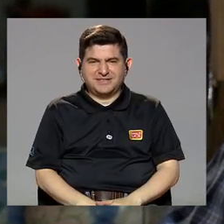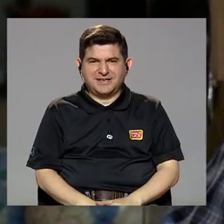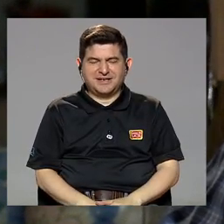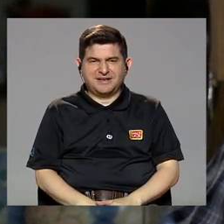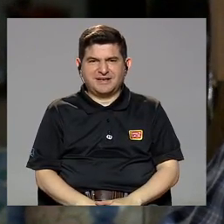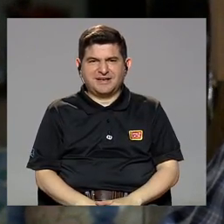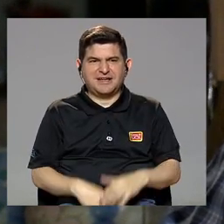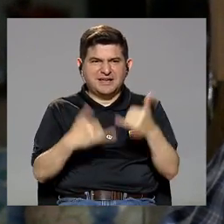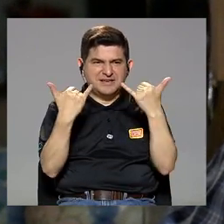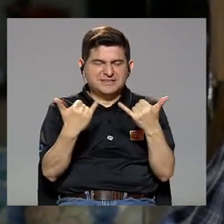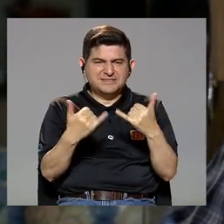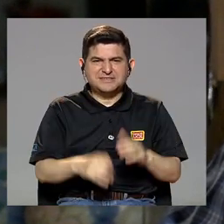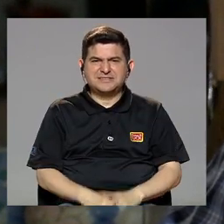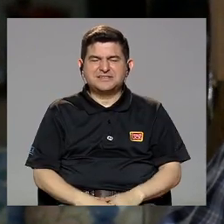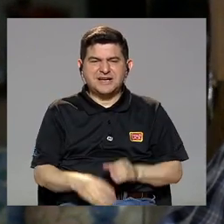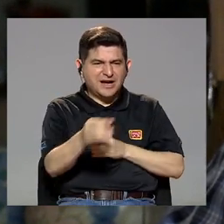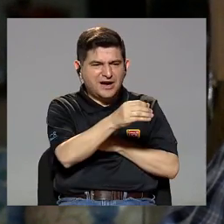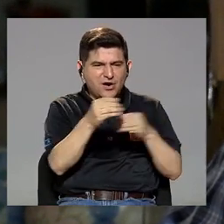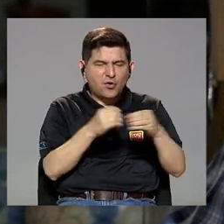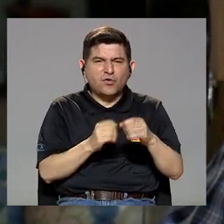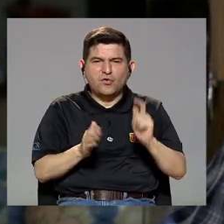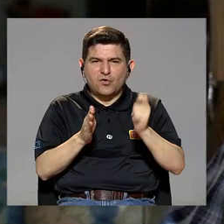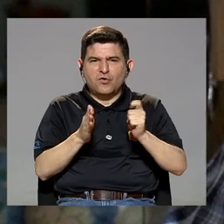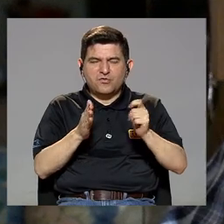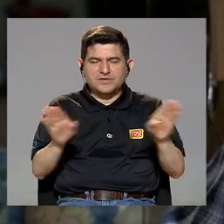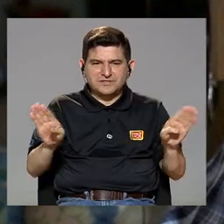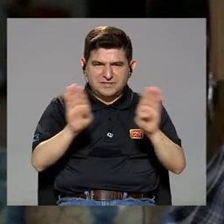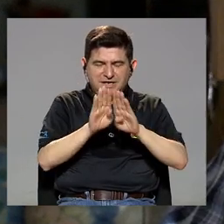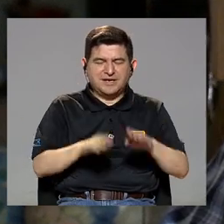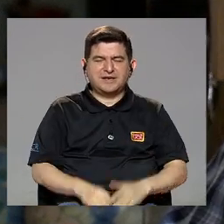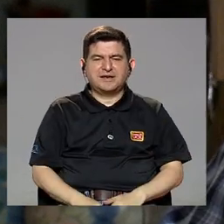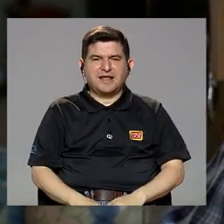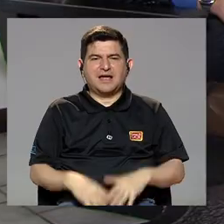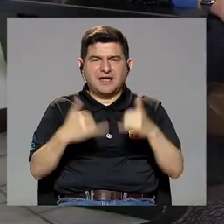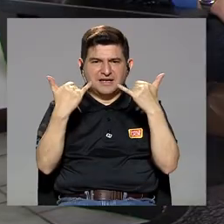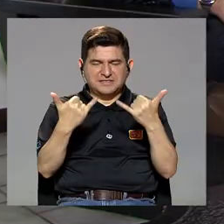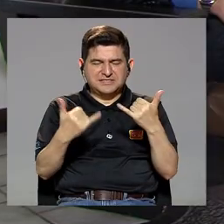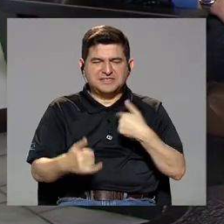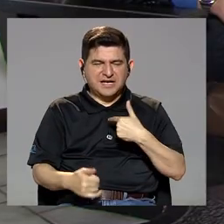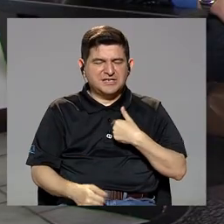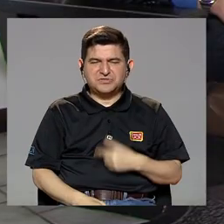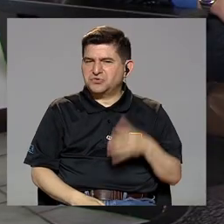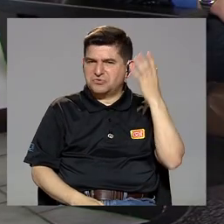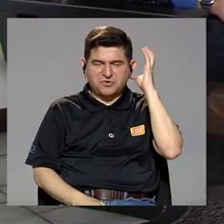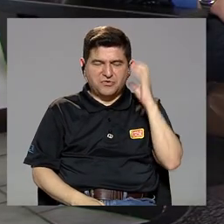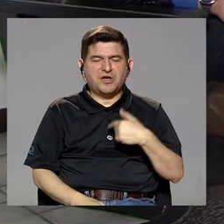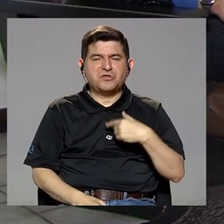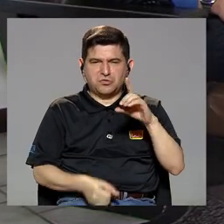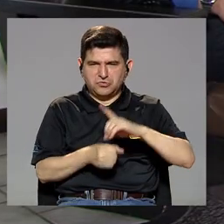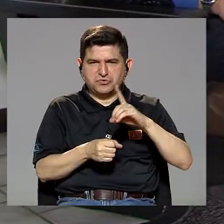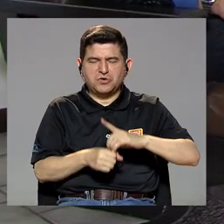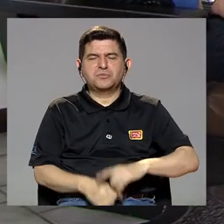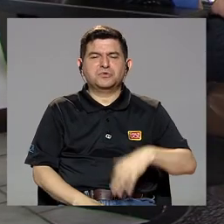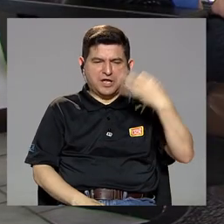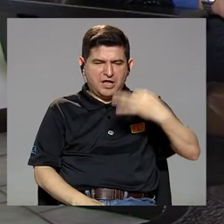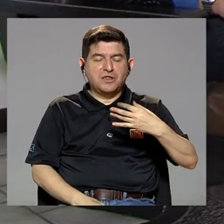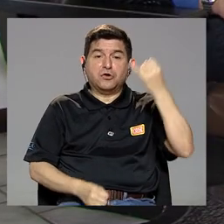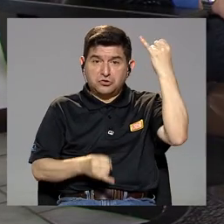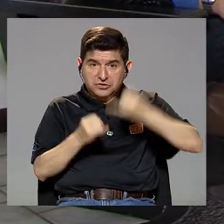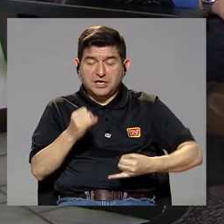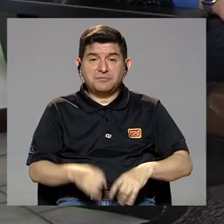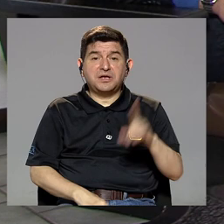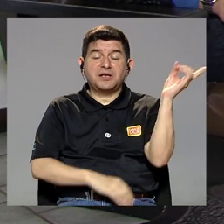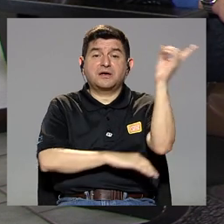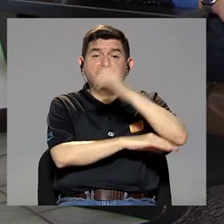había cerrado mi trabajo en la radio me había llegaba a ser diputado en serio termina la diputación y un día